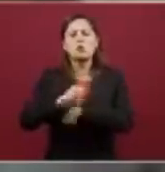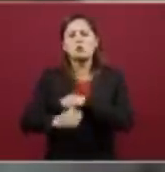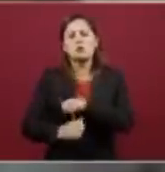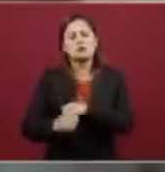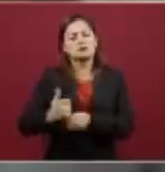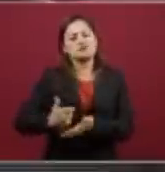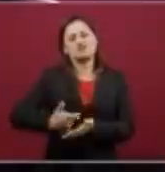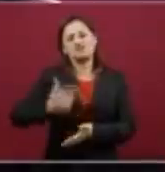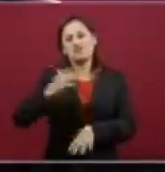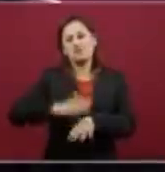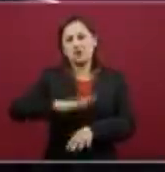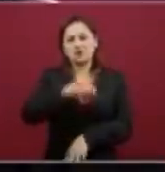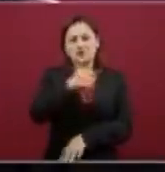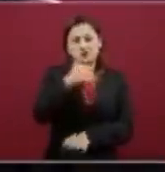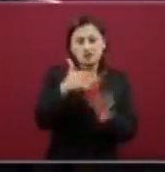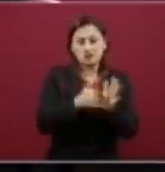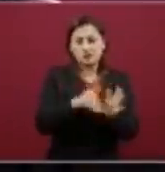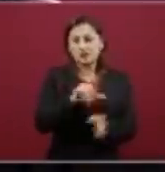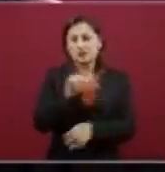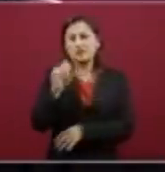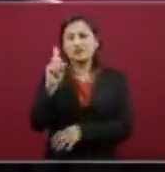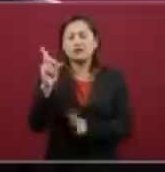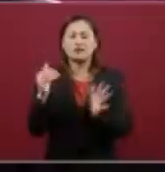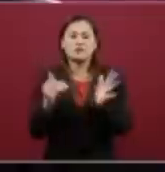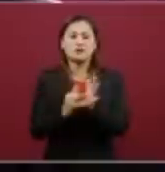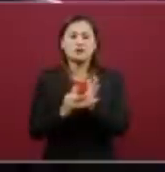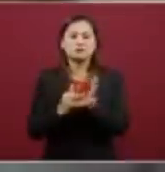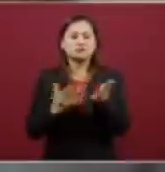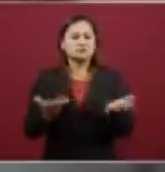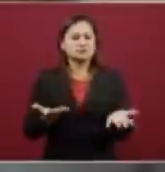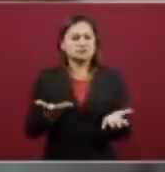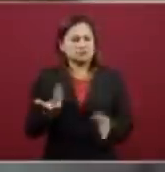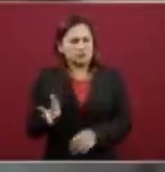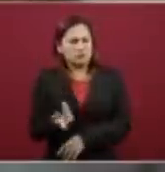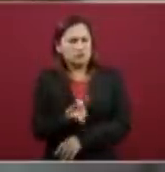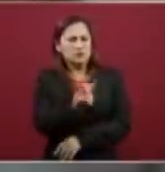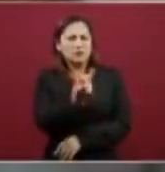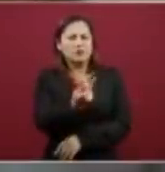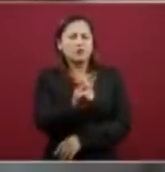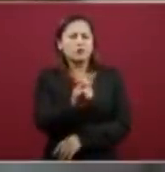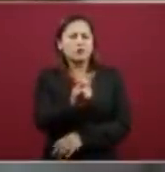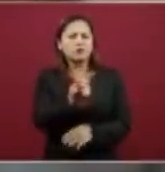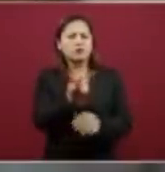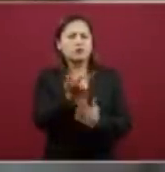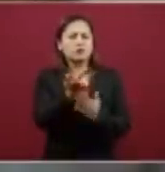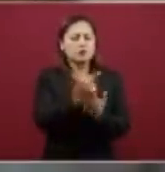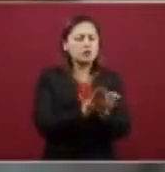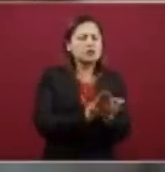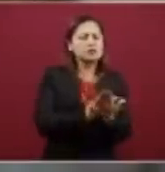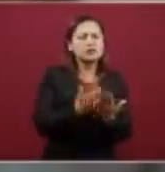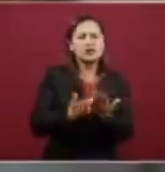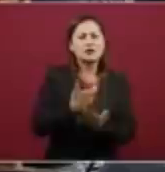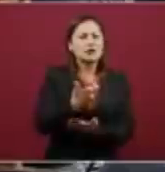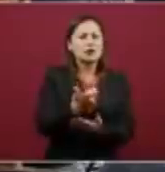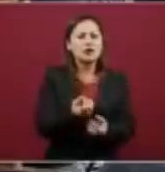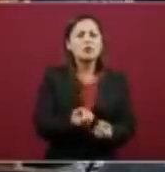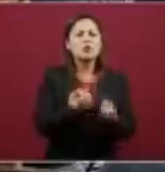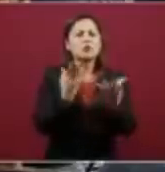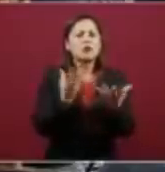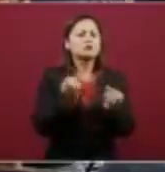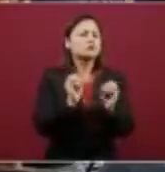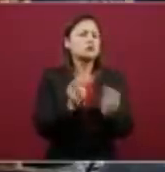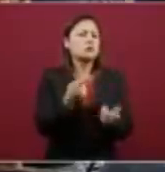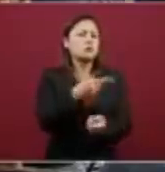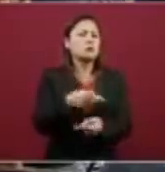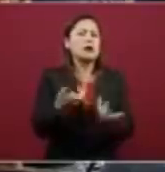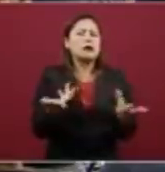de 6,000 hasta 30,000 pesos. ¿Qué referencia nos tiene y cuál es la medida que va a tomar en ese tema? Sí, estamos